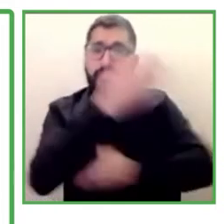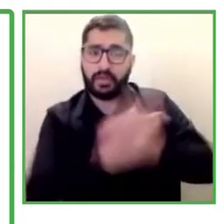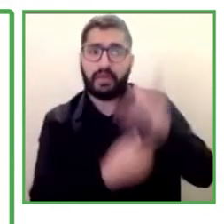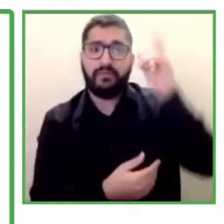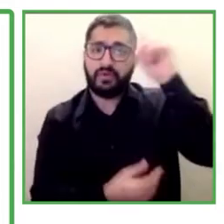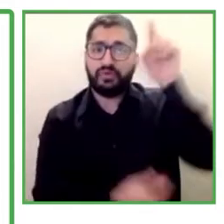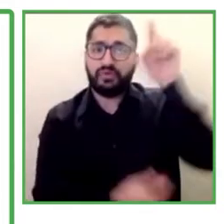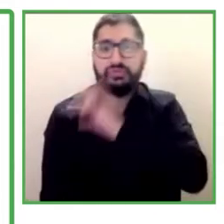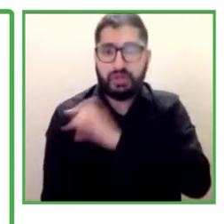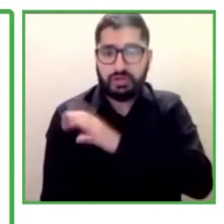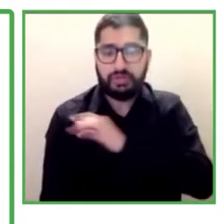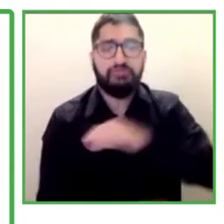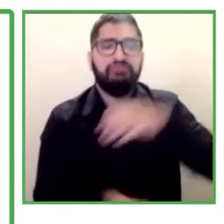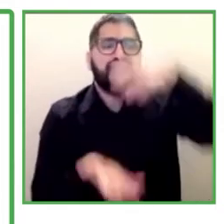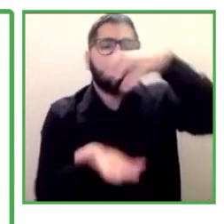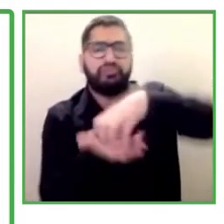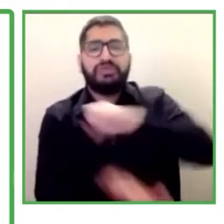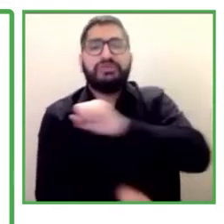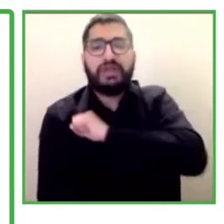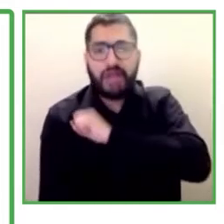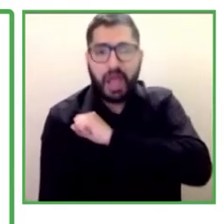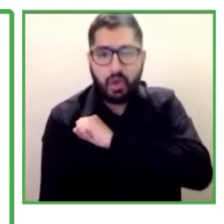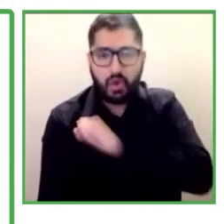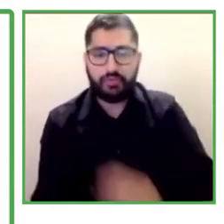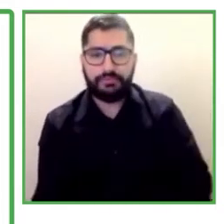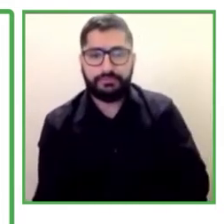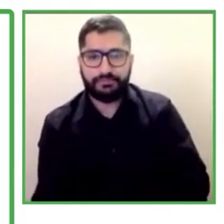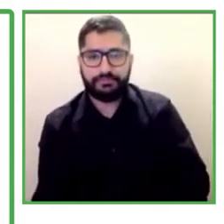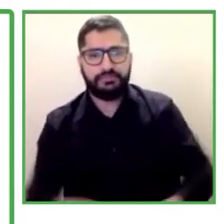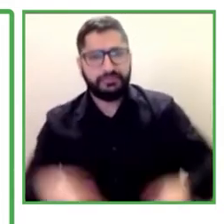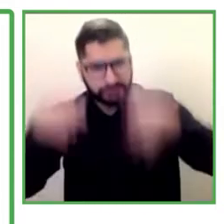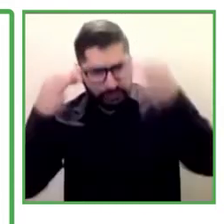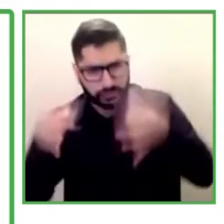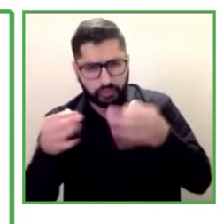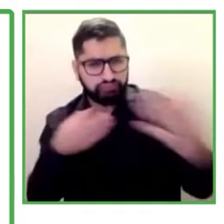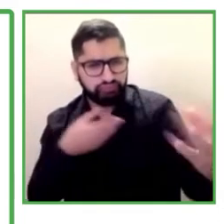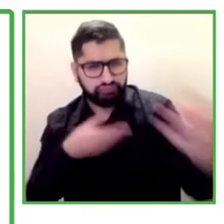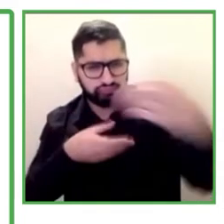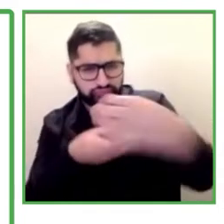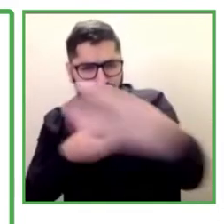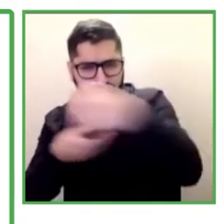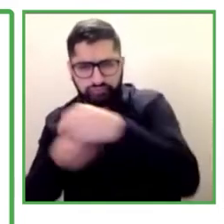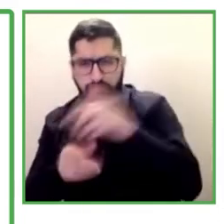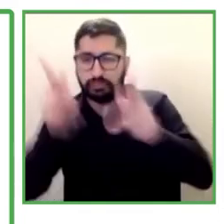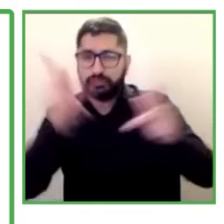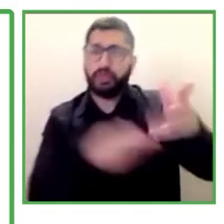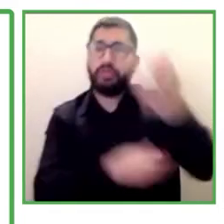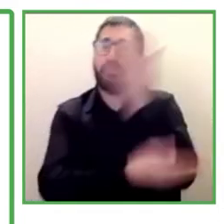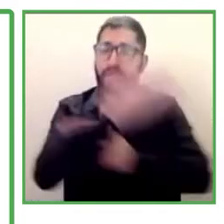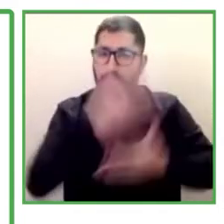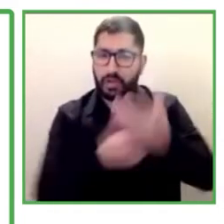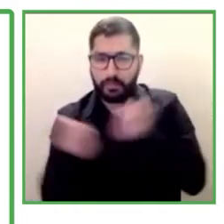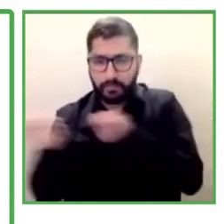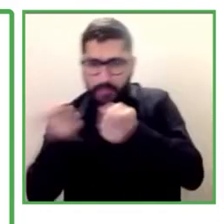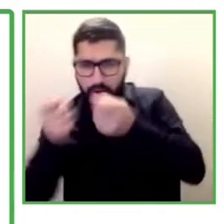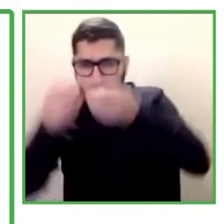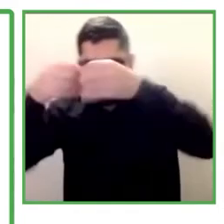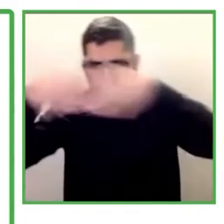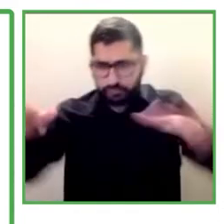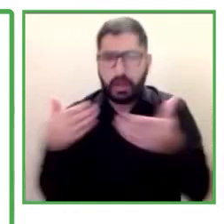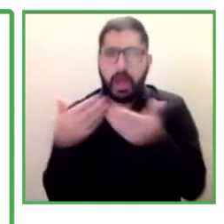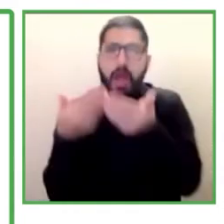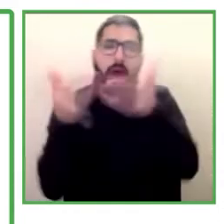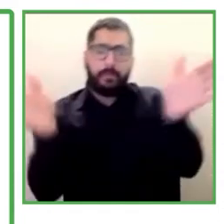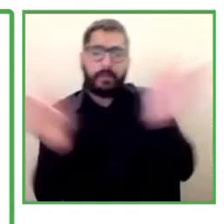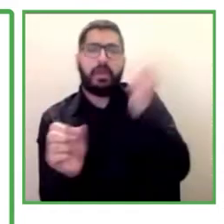para asegurar la participación de las personas con discapacidad en el mercado laboral abierto. Y cómo,